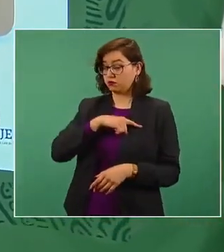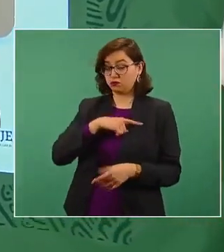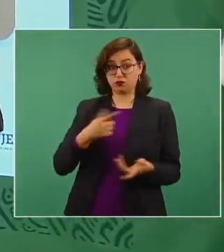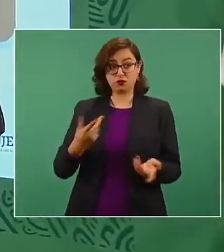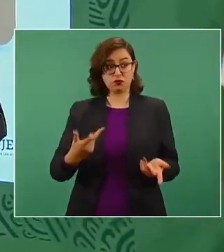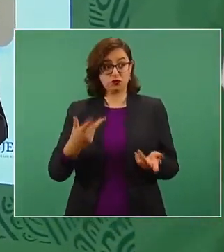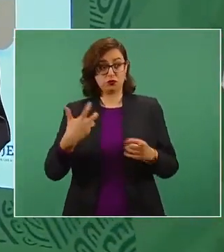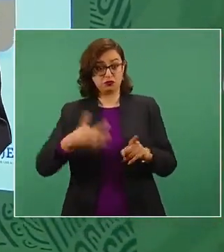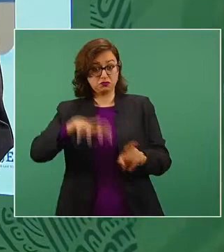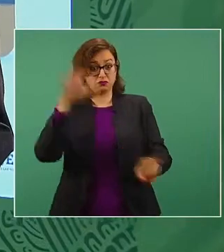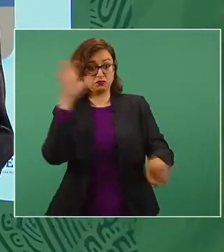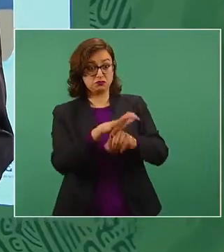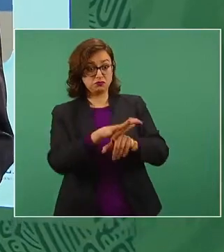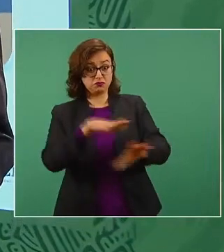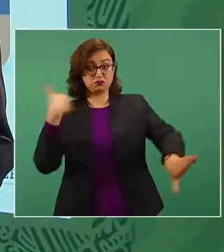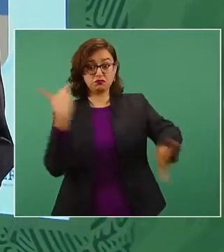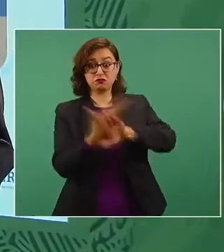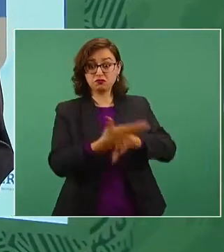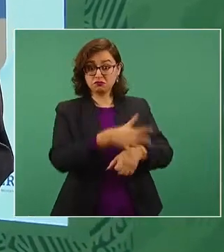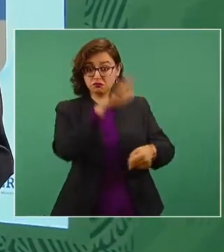Nunca se va a reprimir